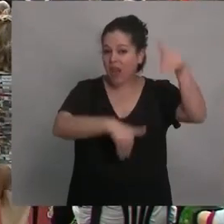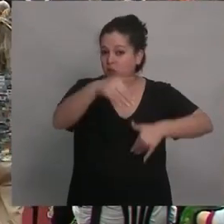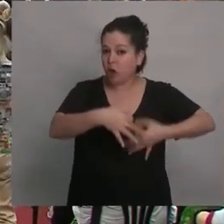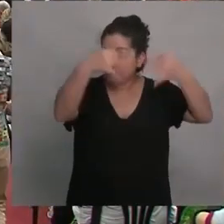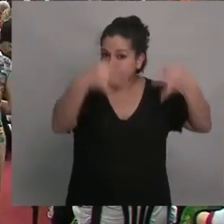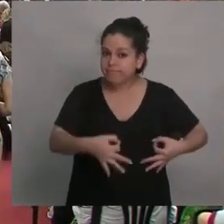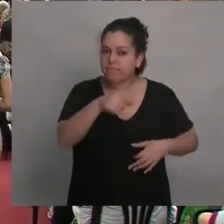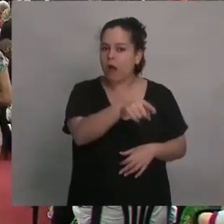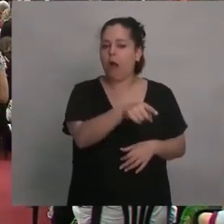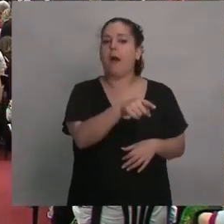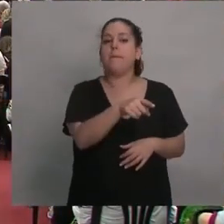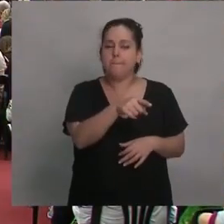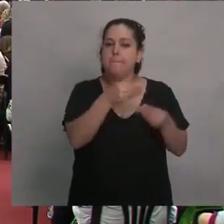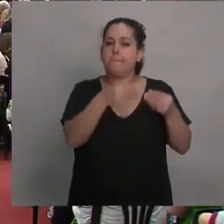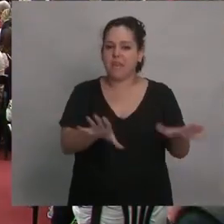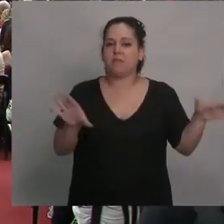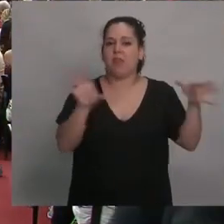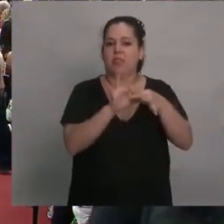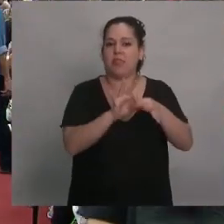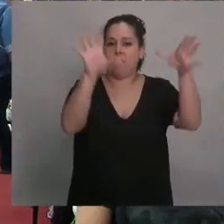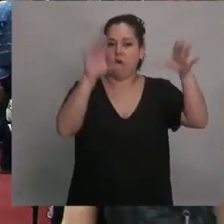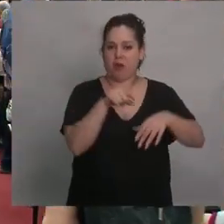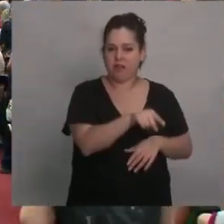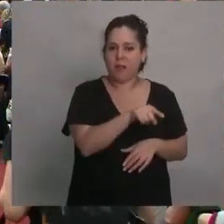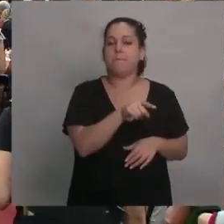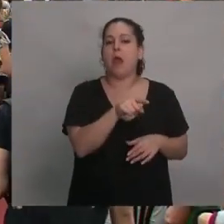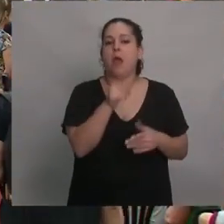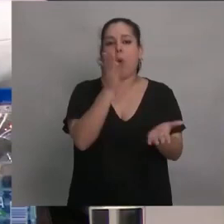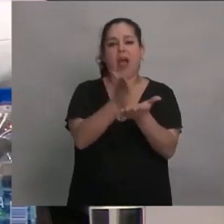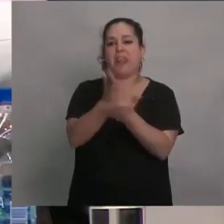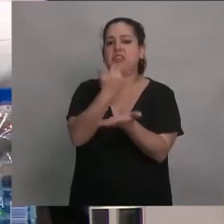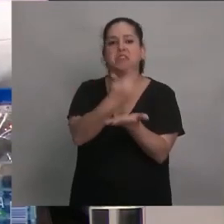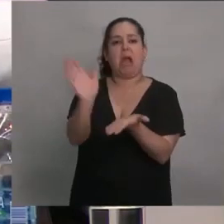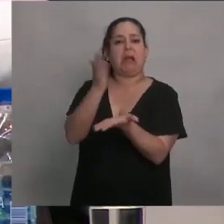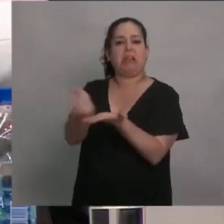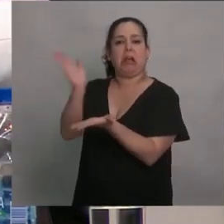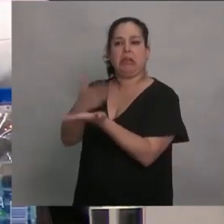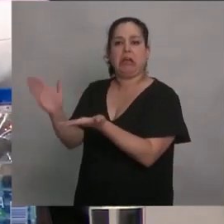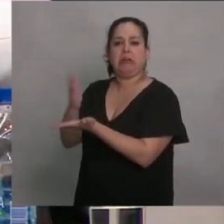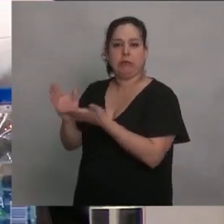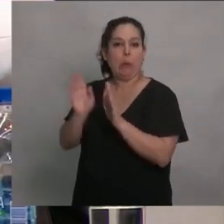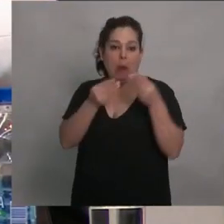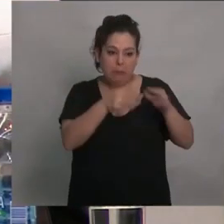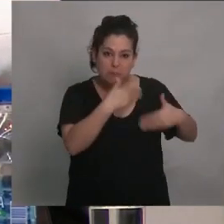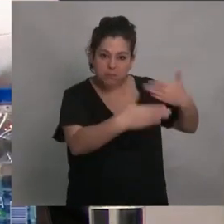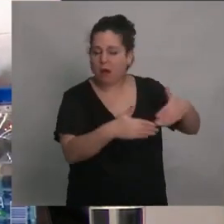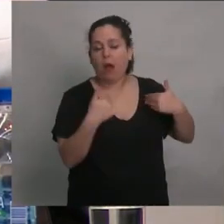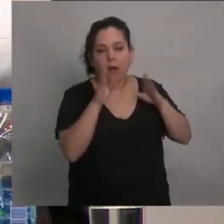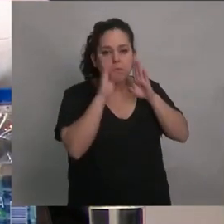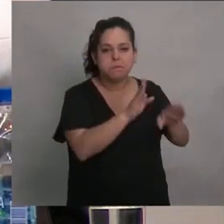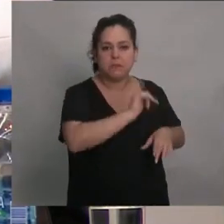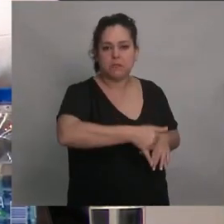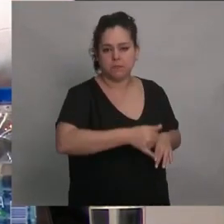se use la democracia para eliminar derechos y desconocer lo avanzado y lo que